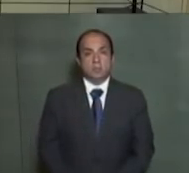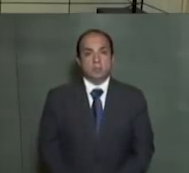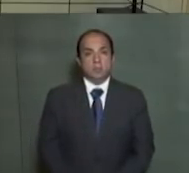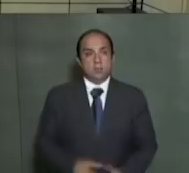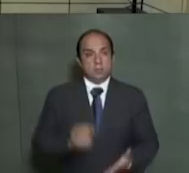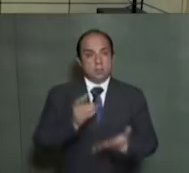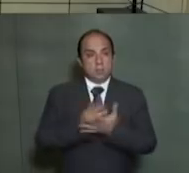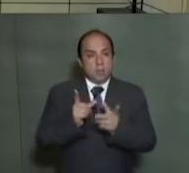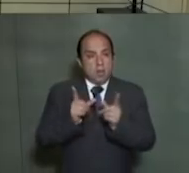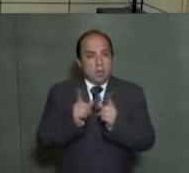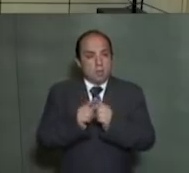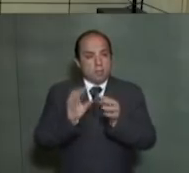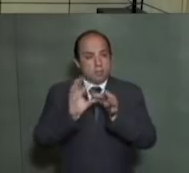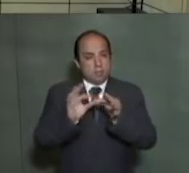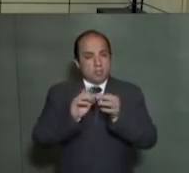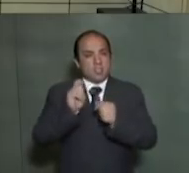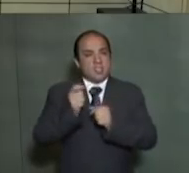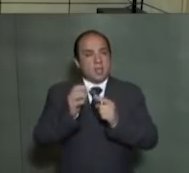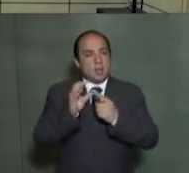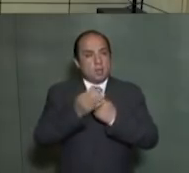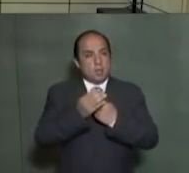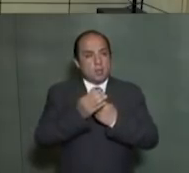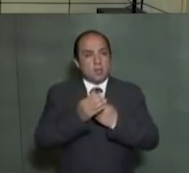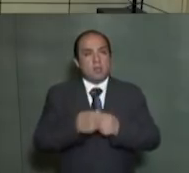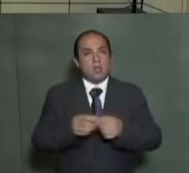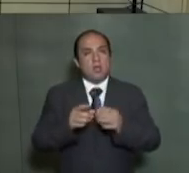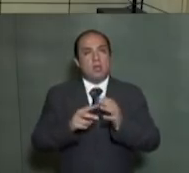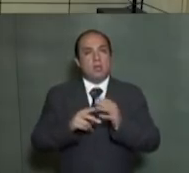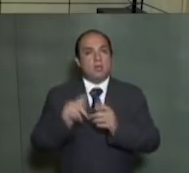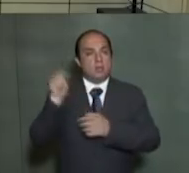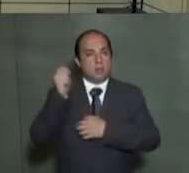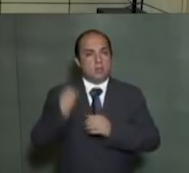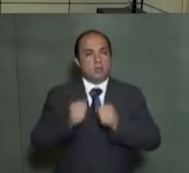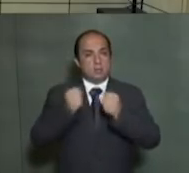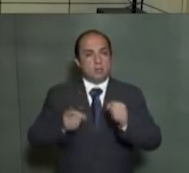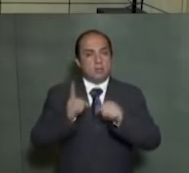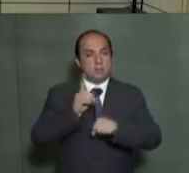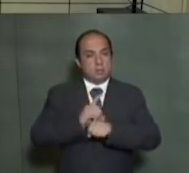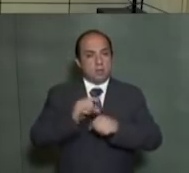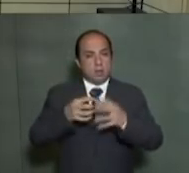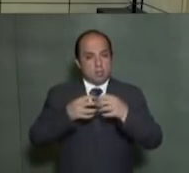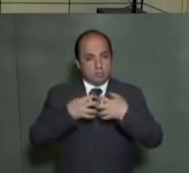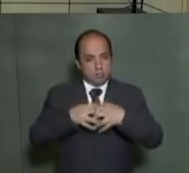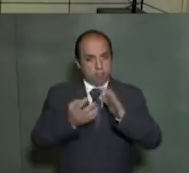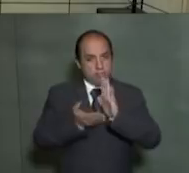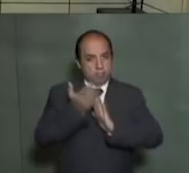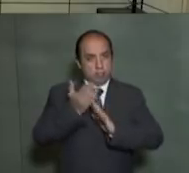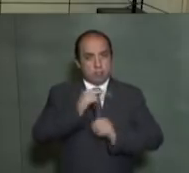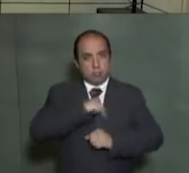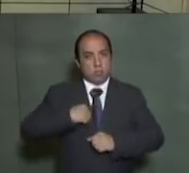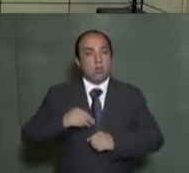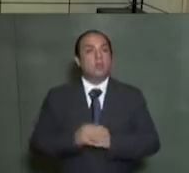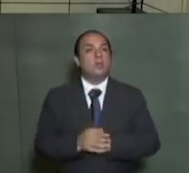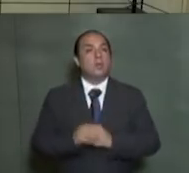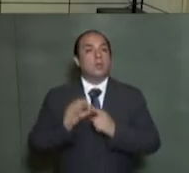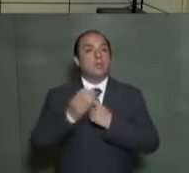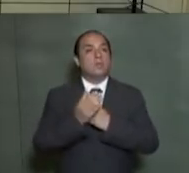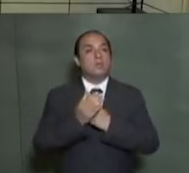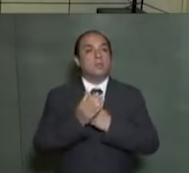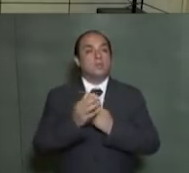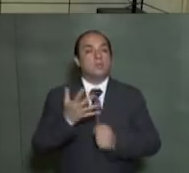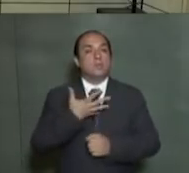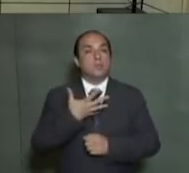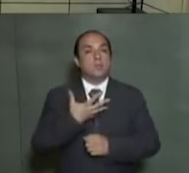Solamente una breve reseña de lo que es el Comité Técnico en Seguridad Estructural del Colegio de Ingenieros Civiles de México. Somos un comité técnico que está conformado